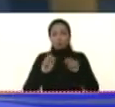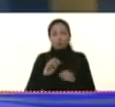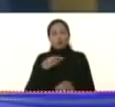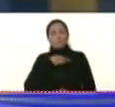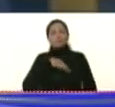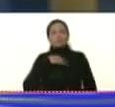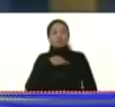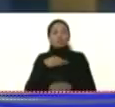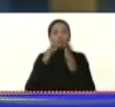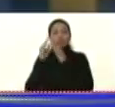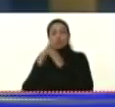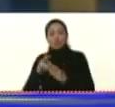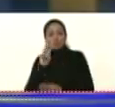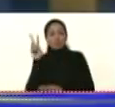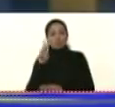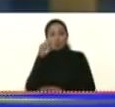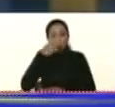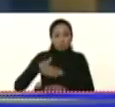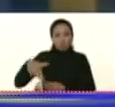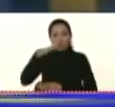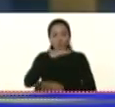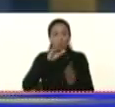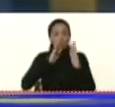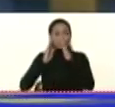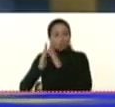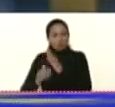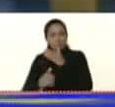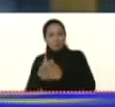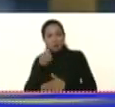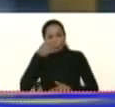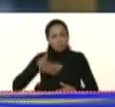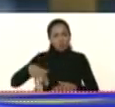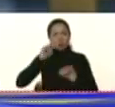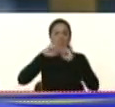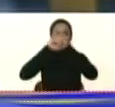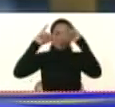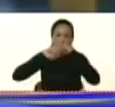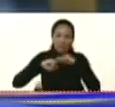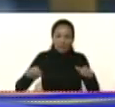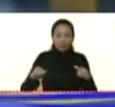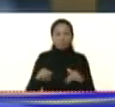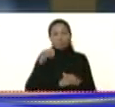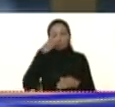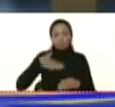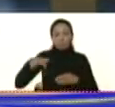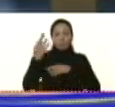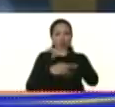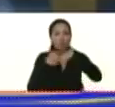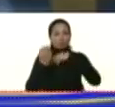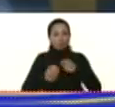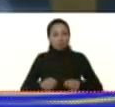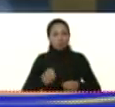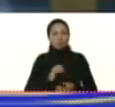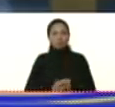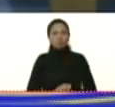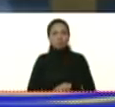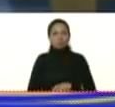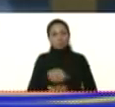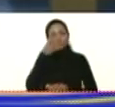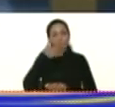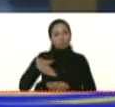Vivienda Venezuela es pueblo organizado, pueblo feliz, pueblo en revolución,